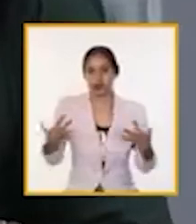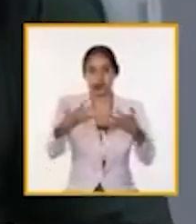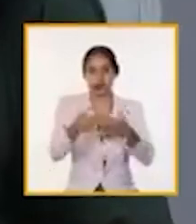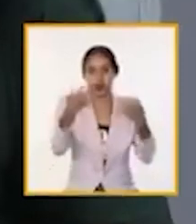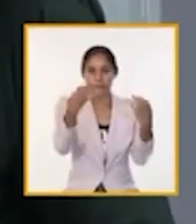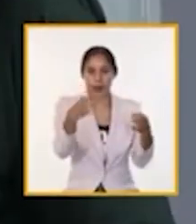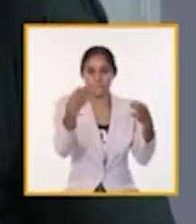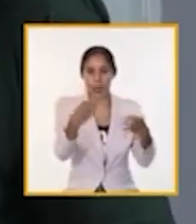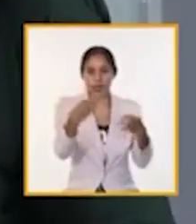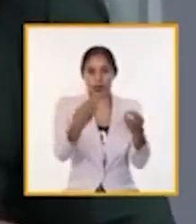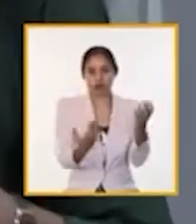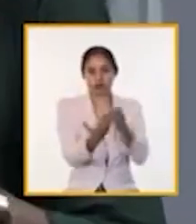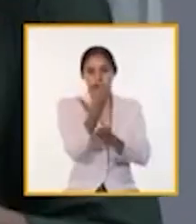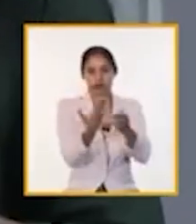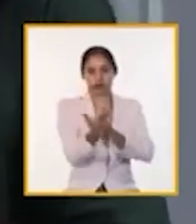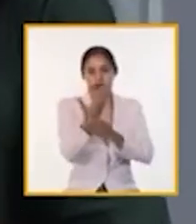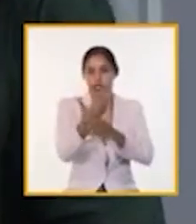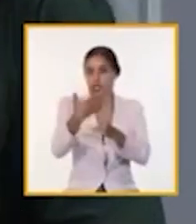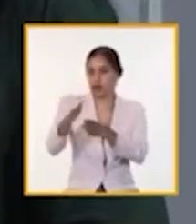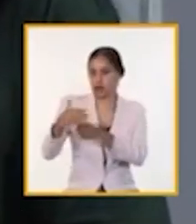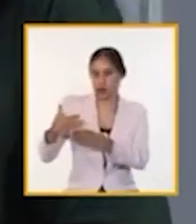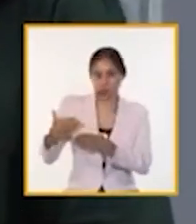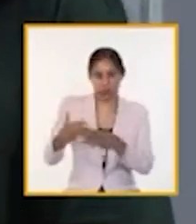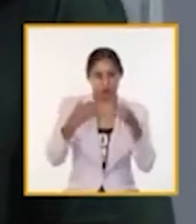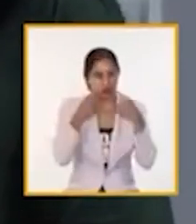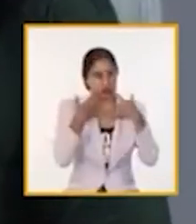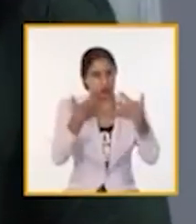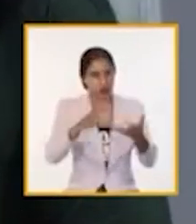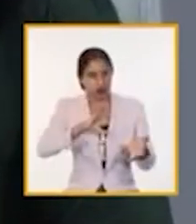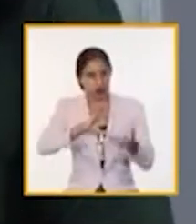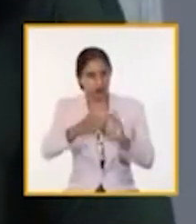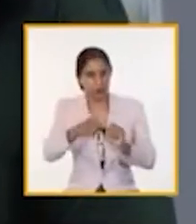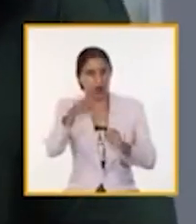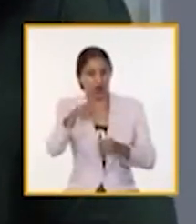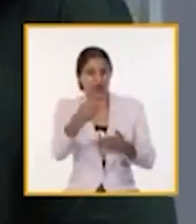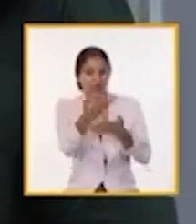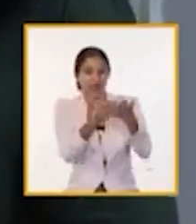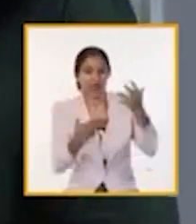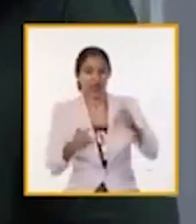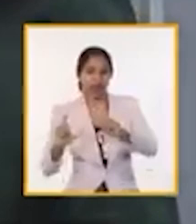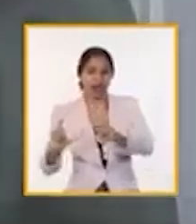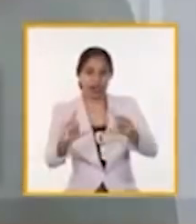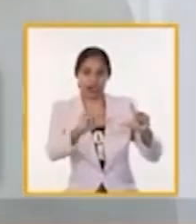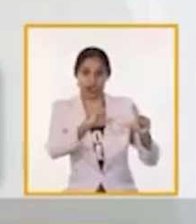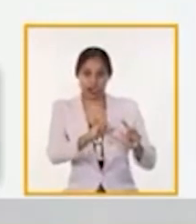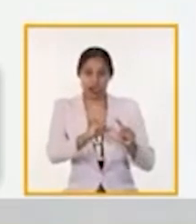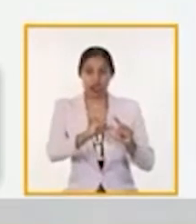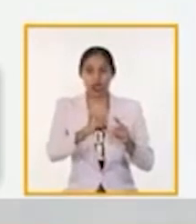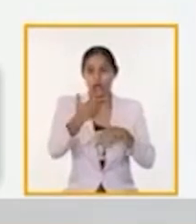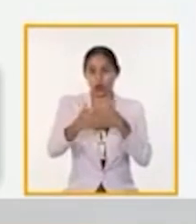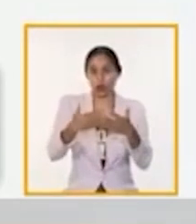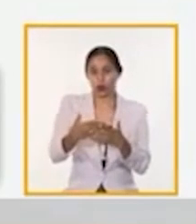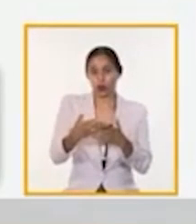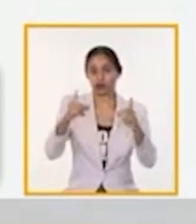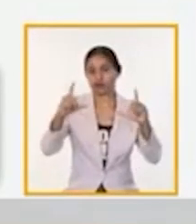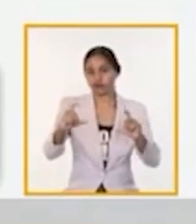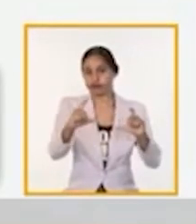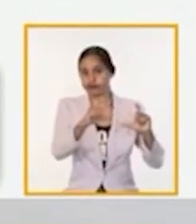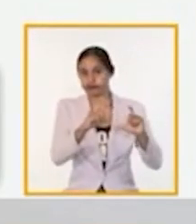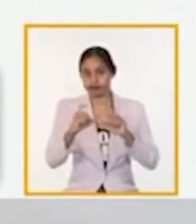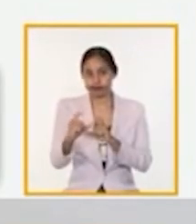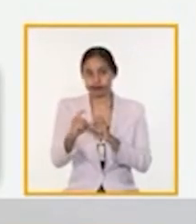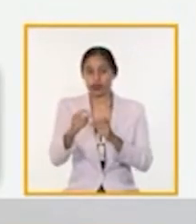en cualquier formato ahí ponemos algunos ejemplos pueden ser bases de datos Y hoy eh eh los formatos digitales